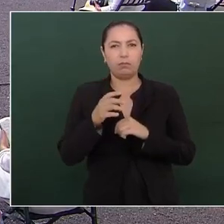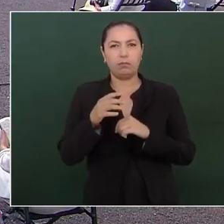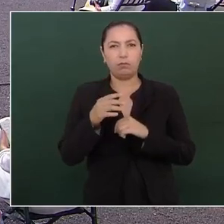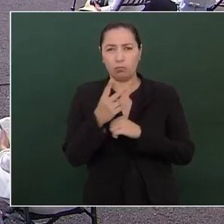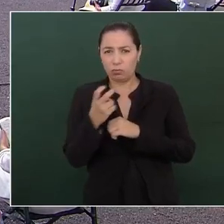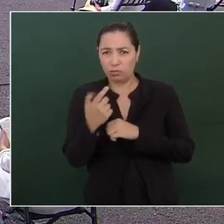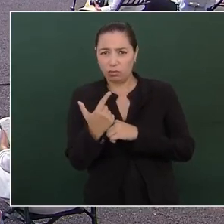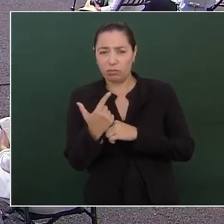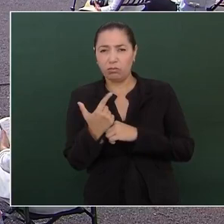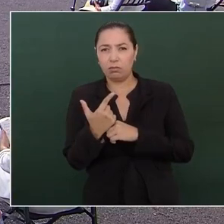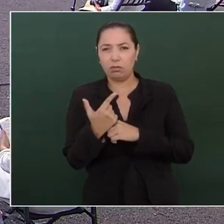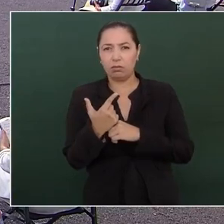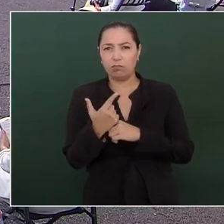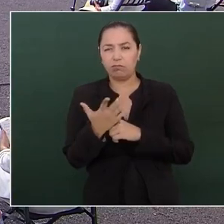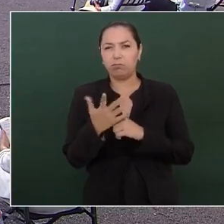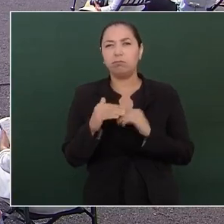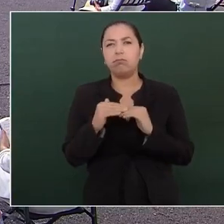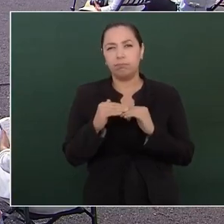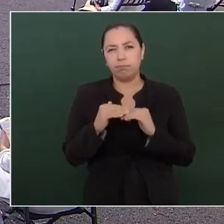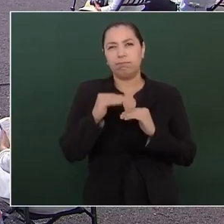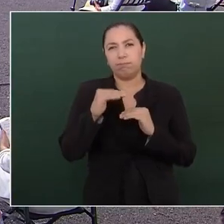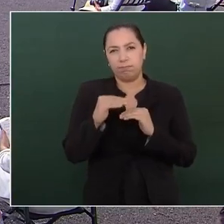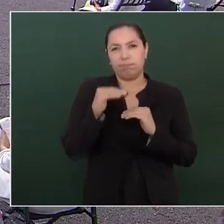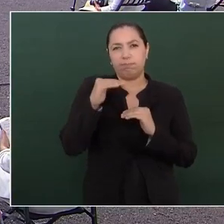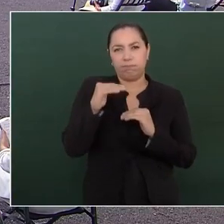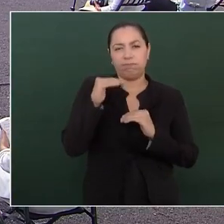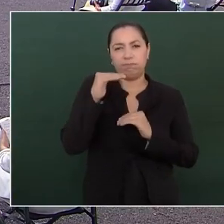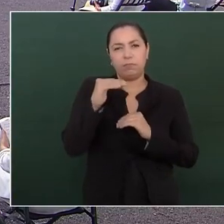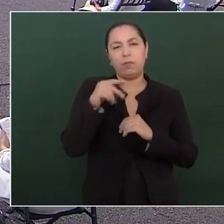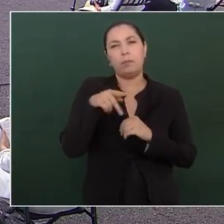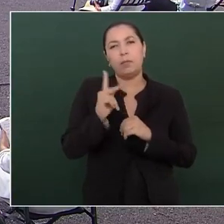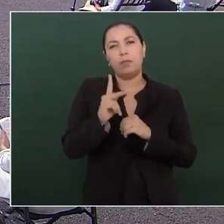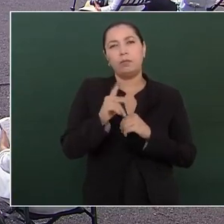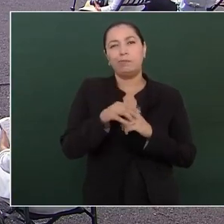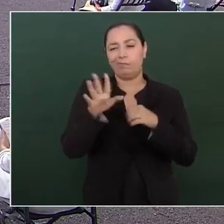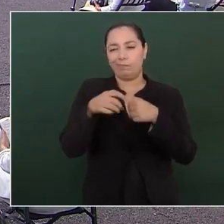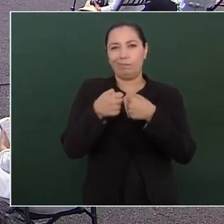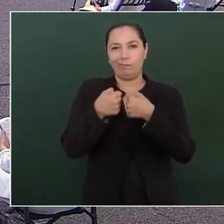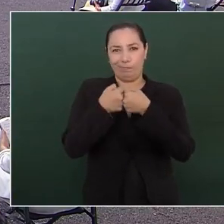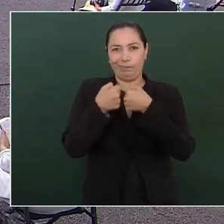207, va a aumentar, pero en la frontera